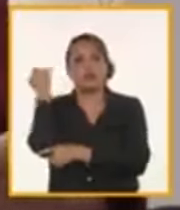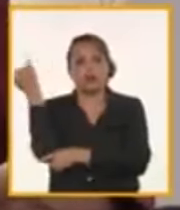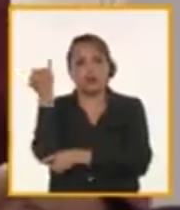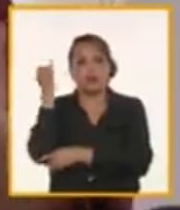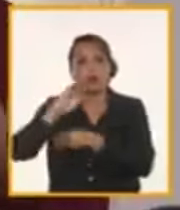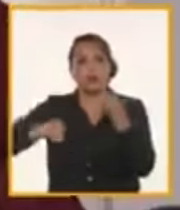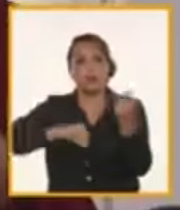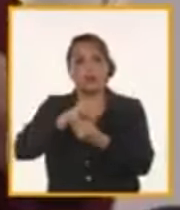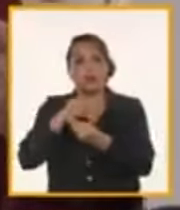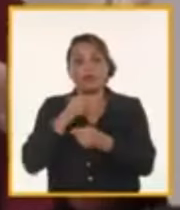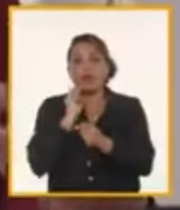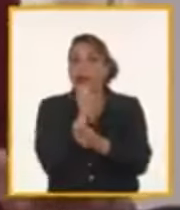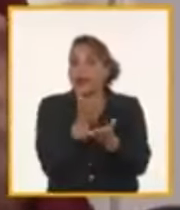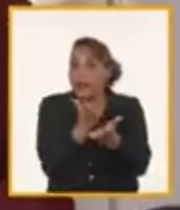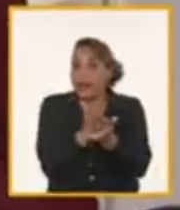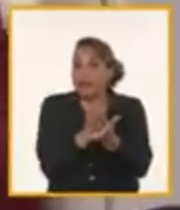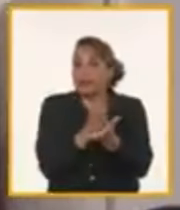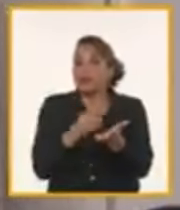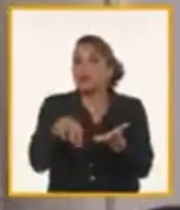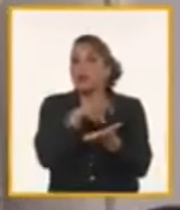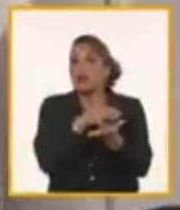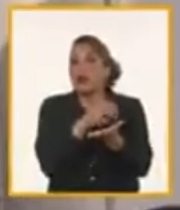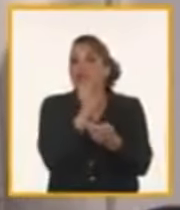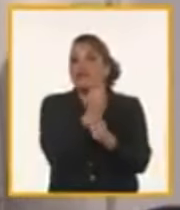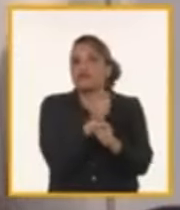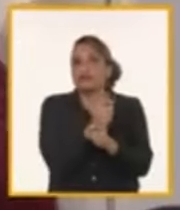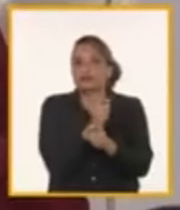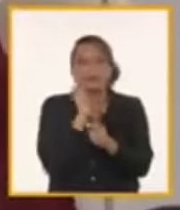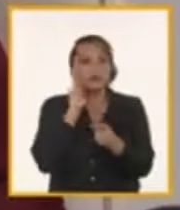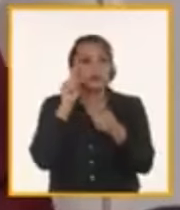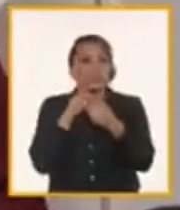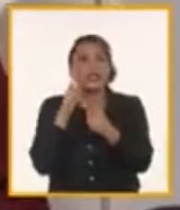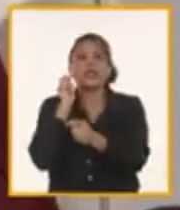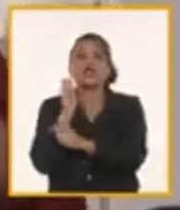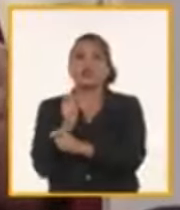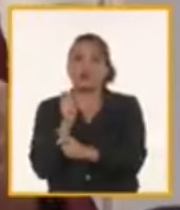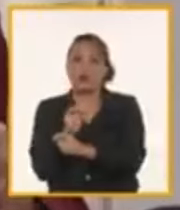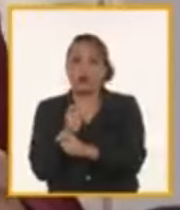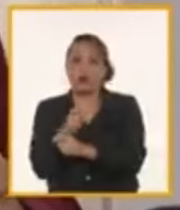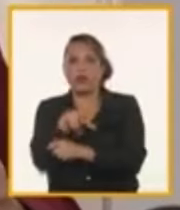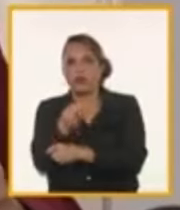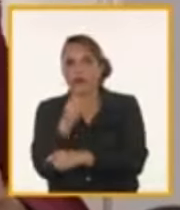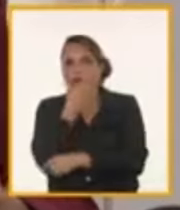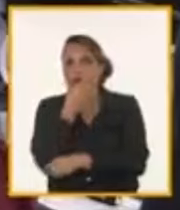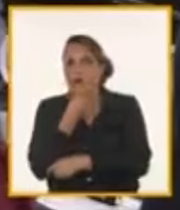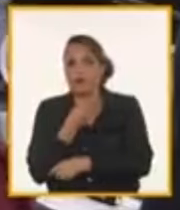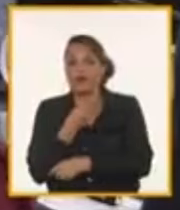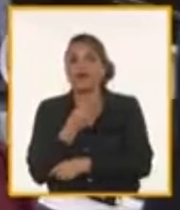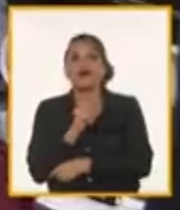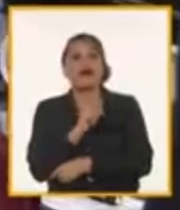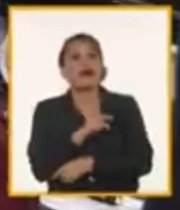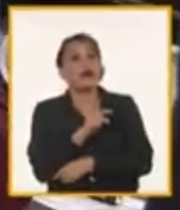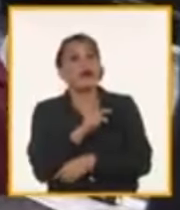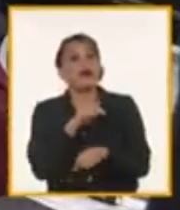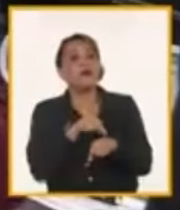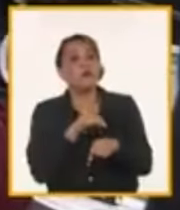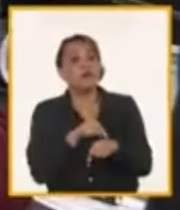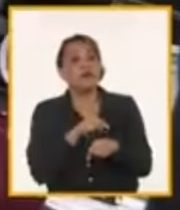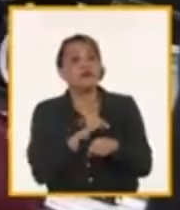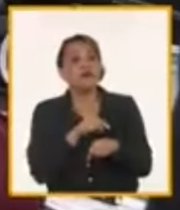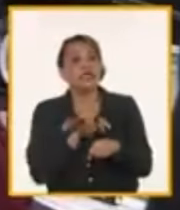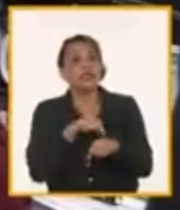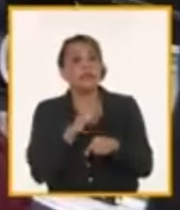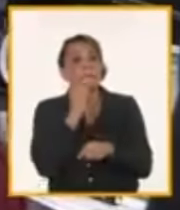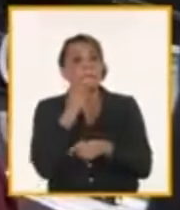clase en el espacio de instruir pero en función de educar a las nuevas generaciones va a ser el momento de más tiempo de los últimos años realmente para la